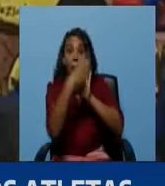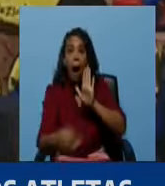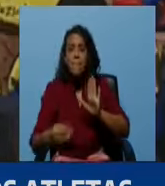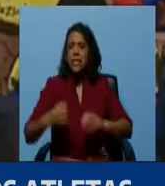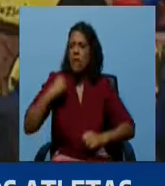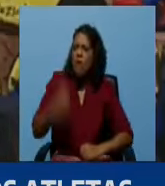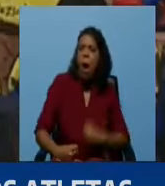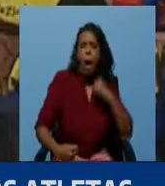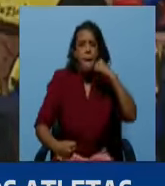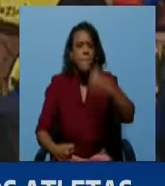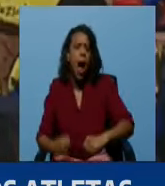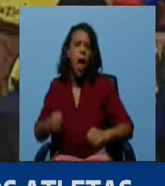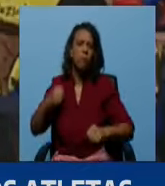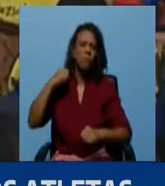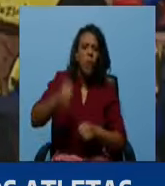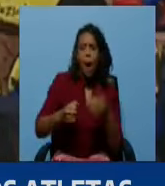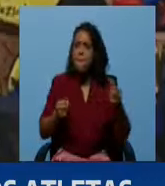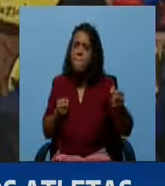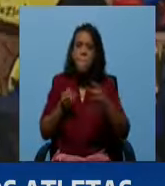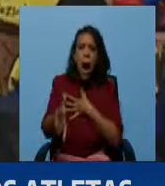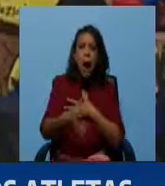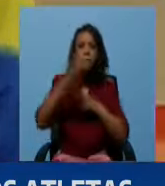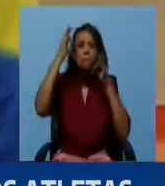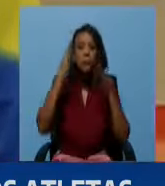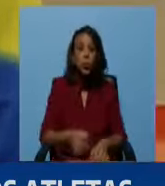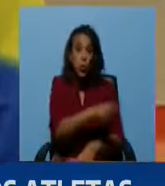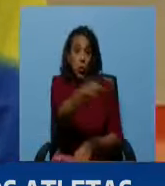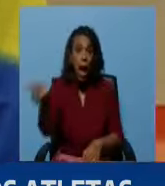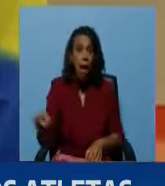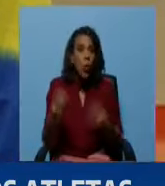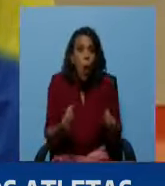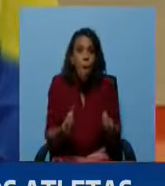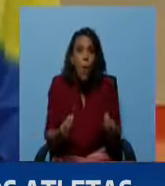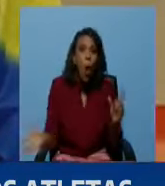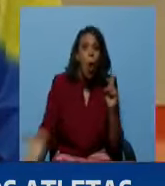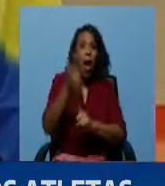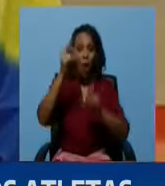arriba venciendo todo eso. Y si no estuvieran aquí,